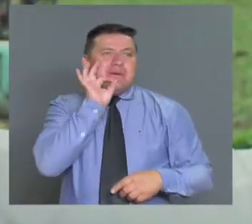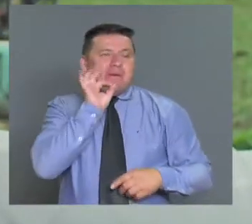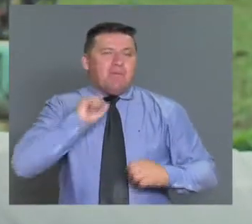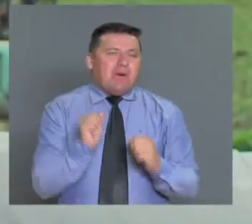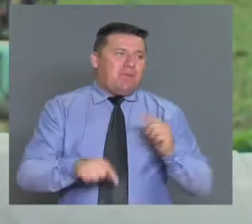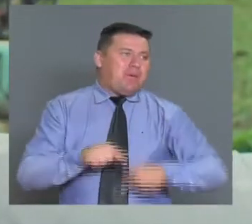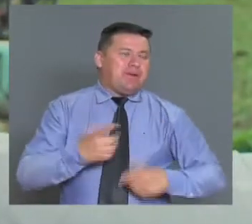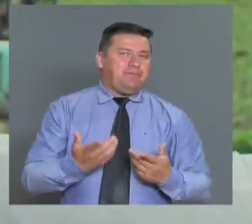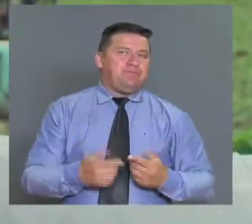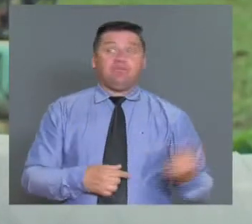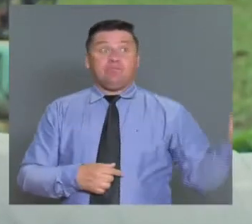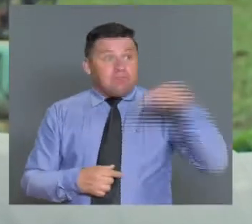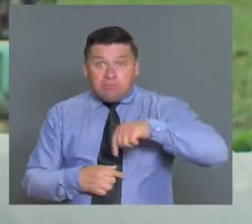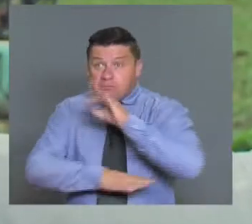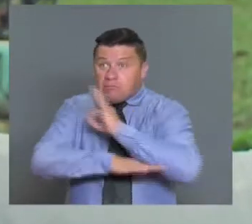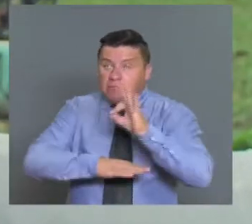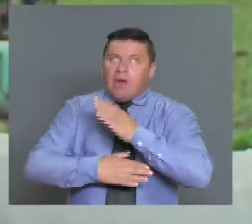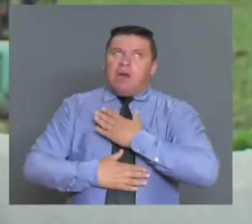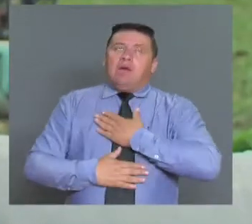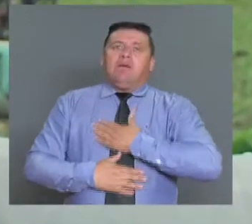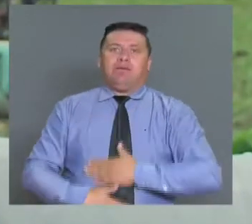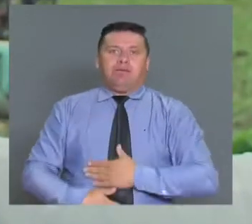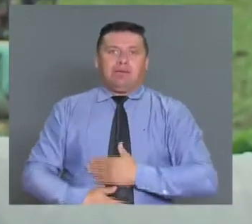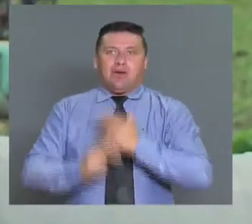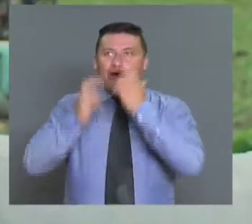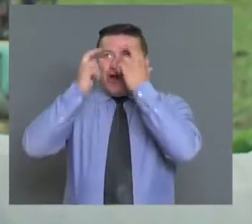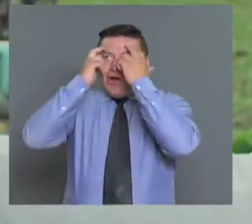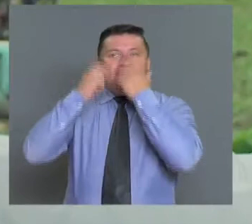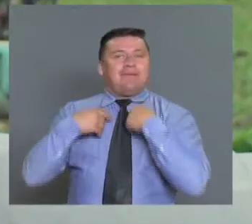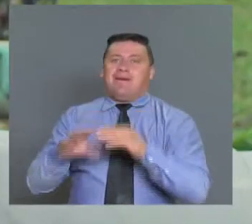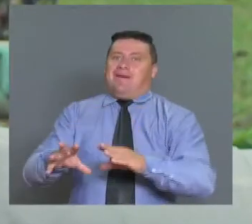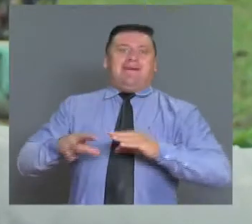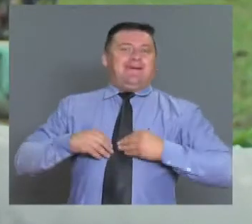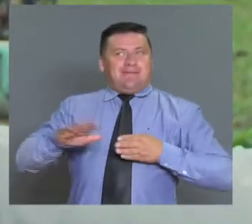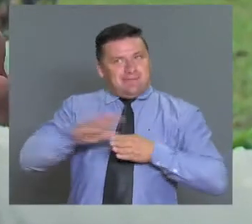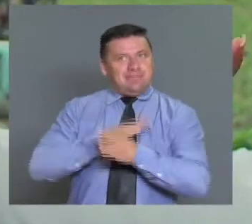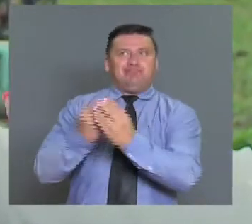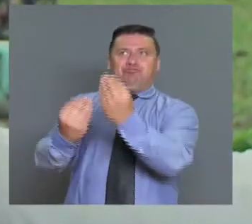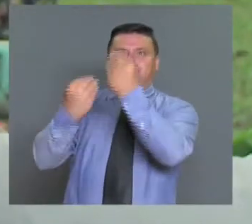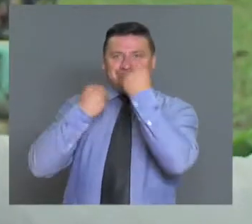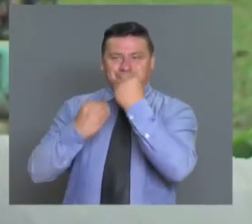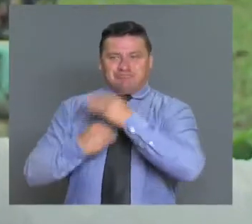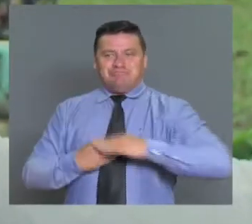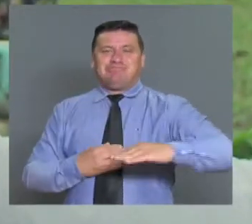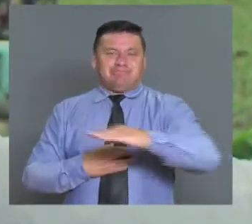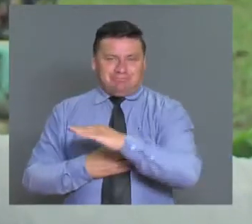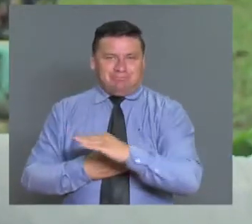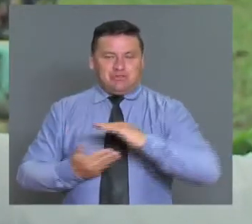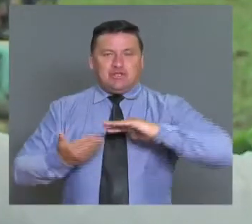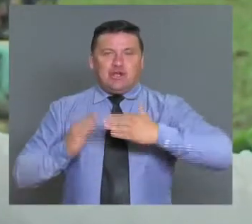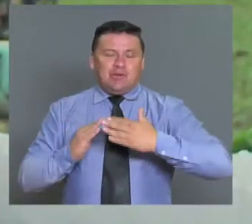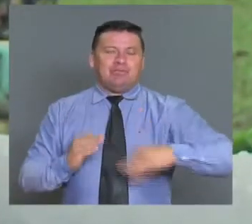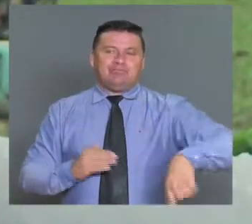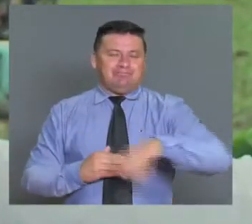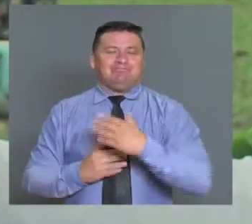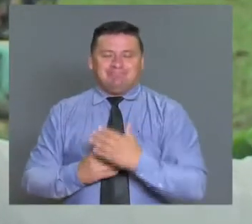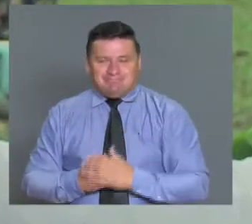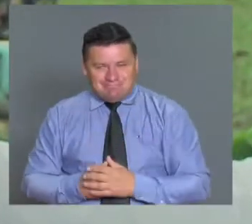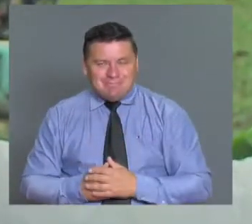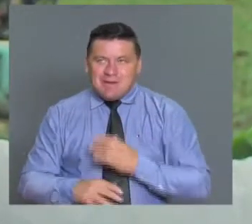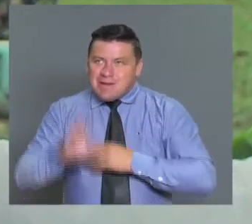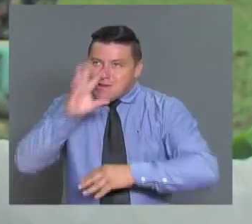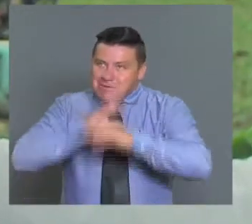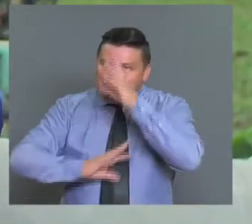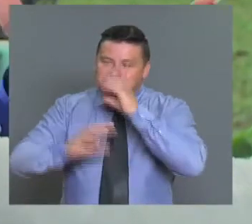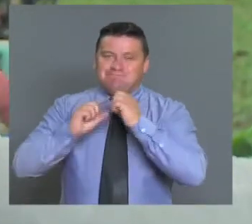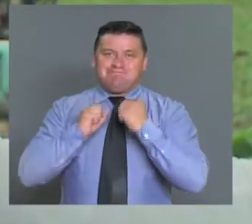y además porque son conocimientos que vamos a adquirir para llevarlos a territorio, a la comunidad, lo que